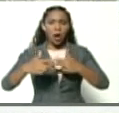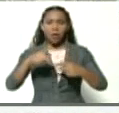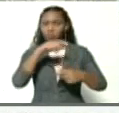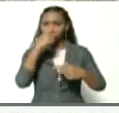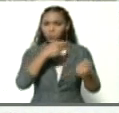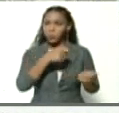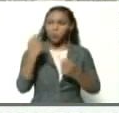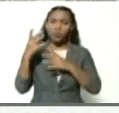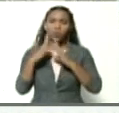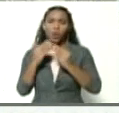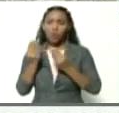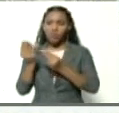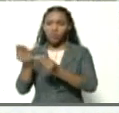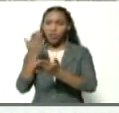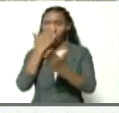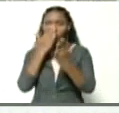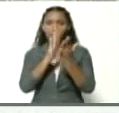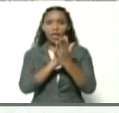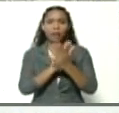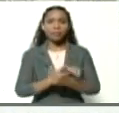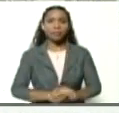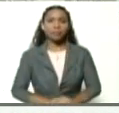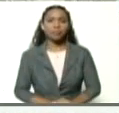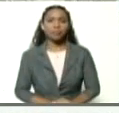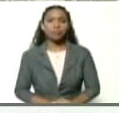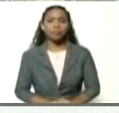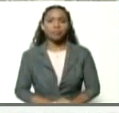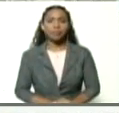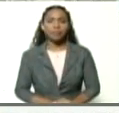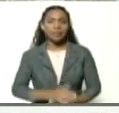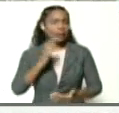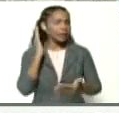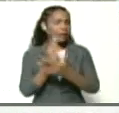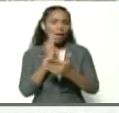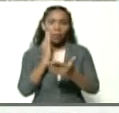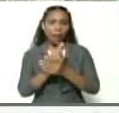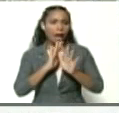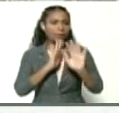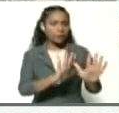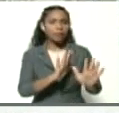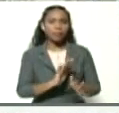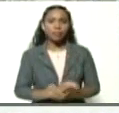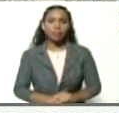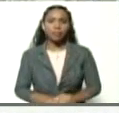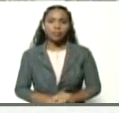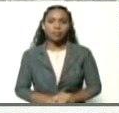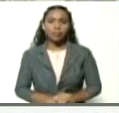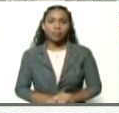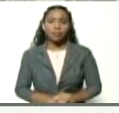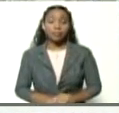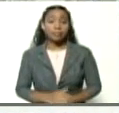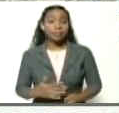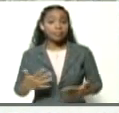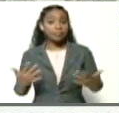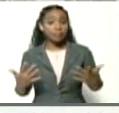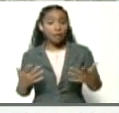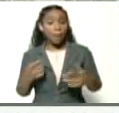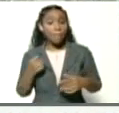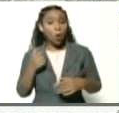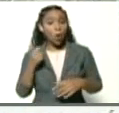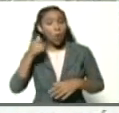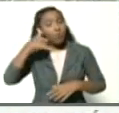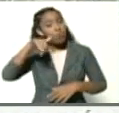le entregaron toda la frontera. Desde siempre ha sido así. Y los pocos